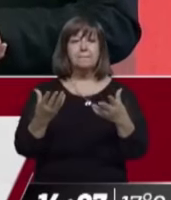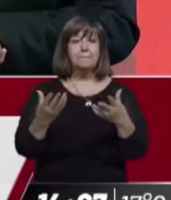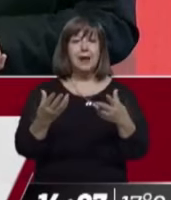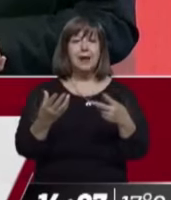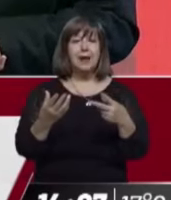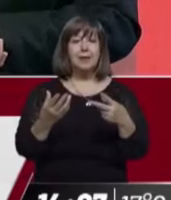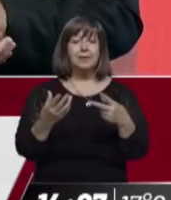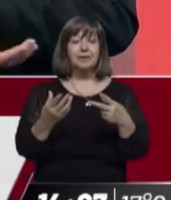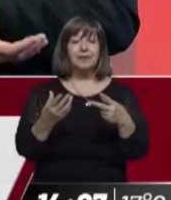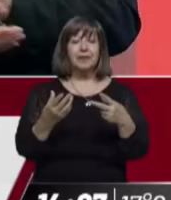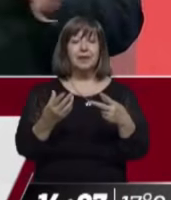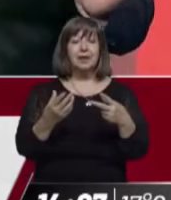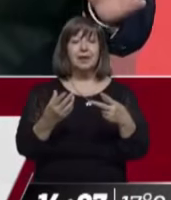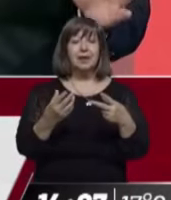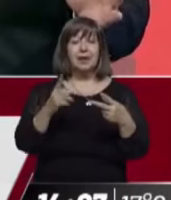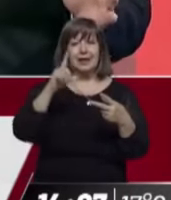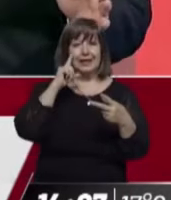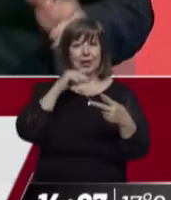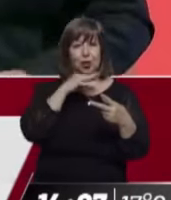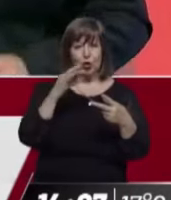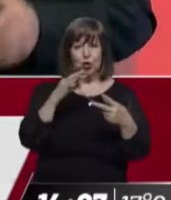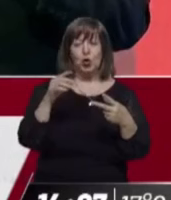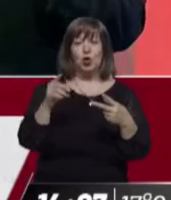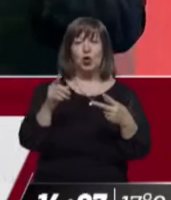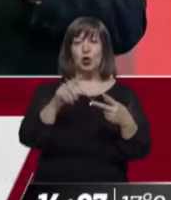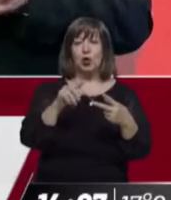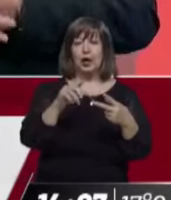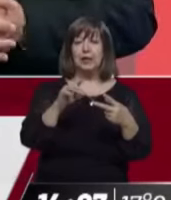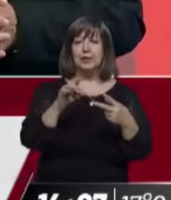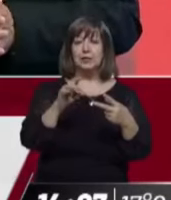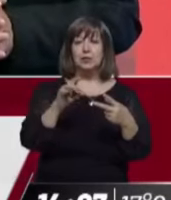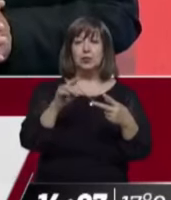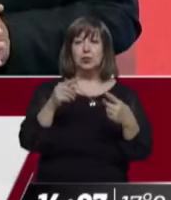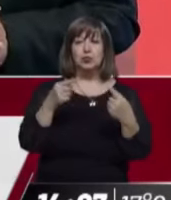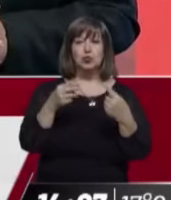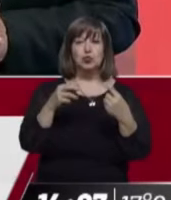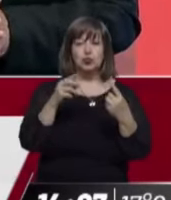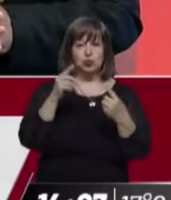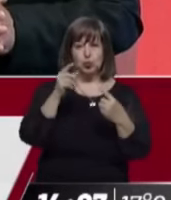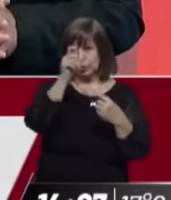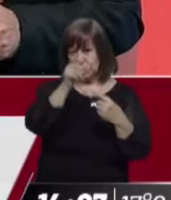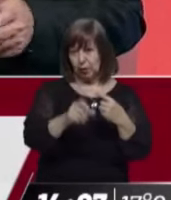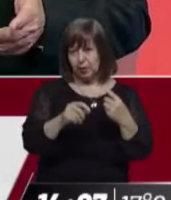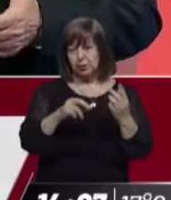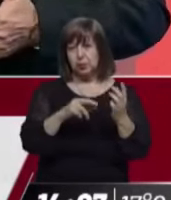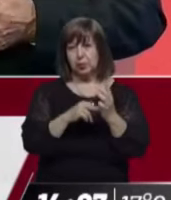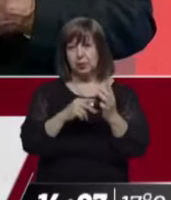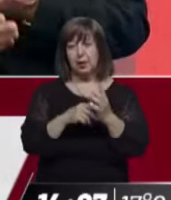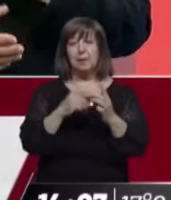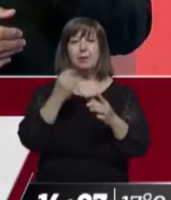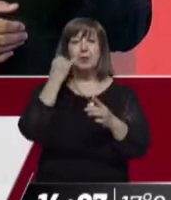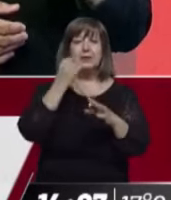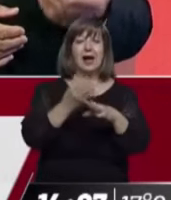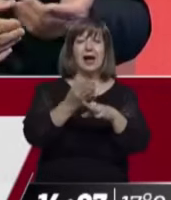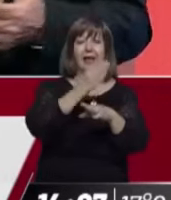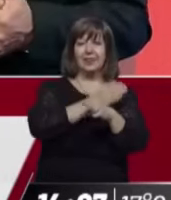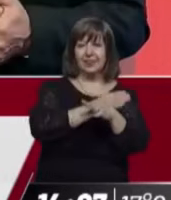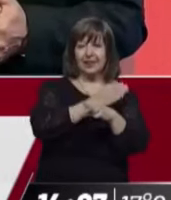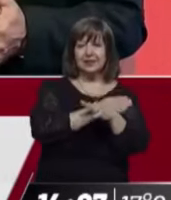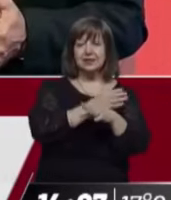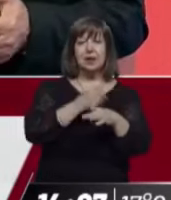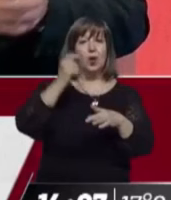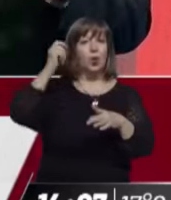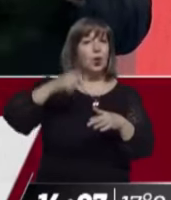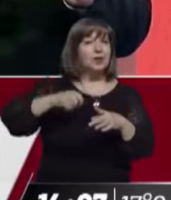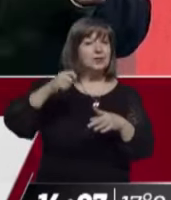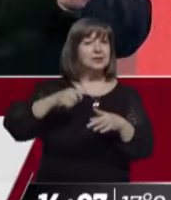Ariel Lijo, que sí es muy controvertido. Por dos razones. Una, tiene que ver con sus antecedentes, sus actuaciones como